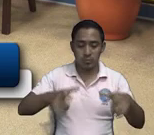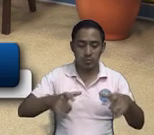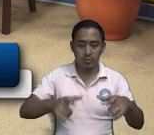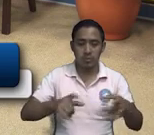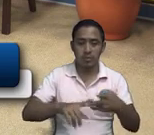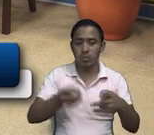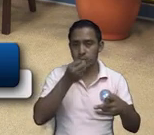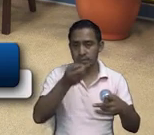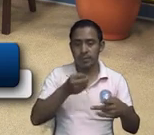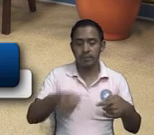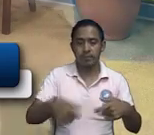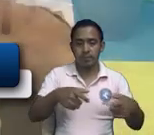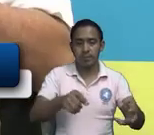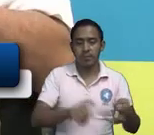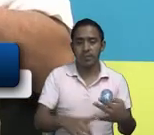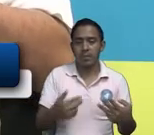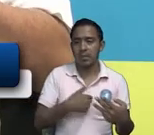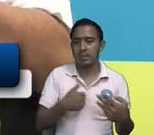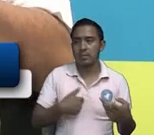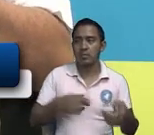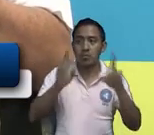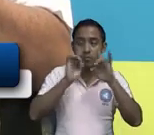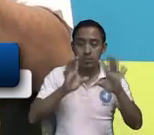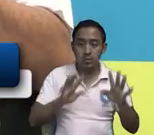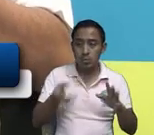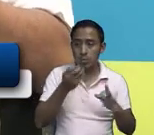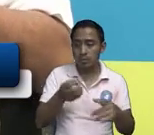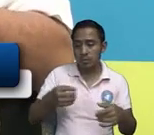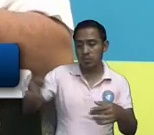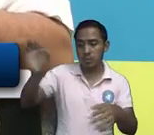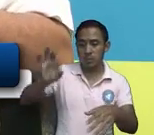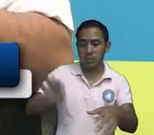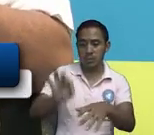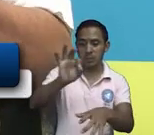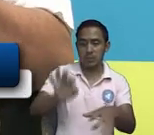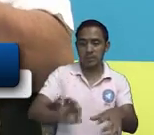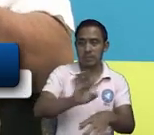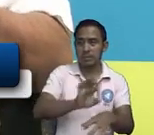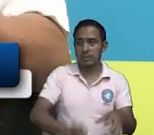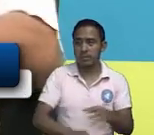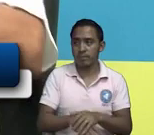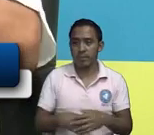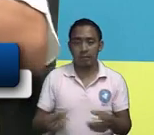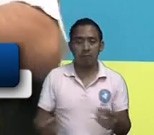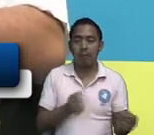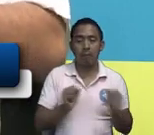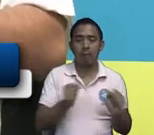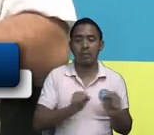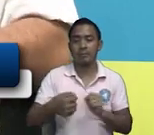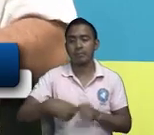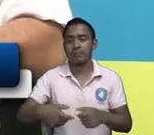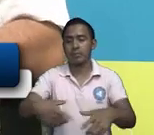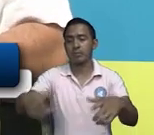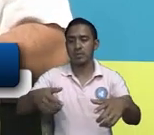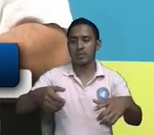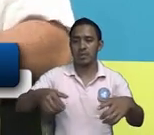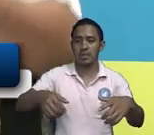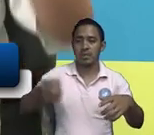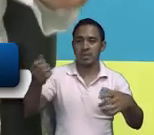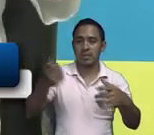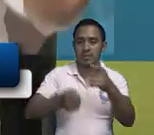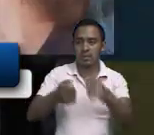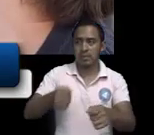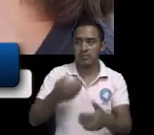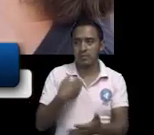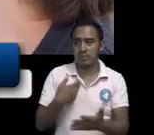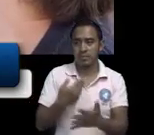su comida, hay que tener cuidado de no dejarle la comida mosqueada. A veces, por la prisa, le dejamos el plato de leche en la mañana y